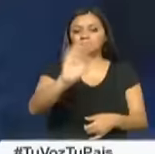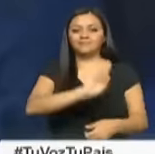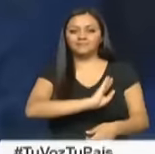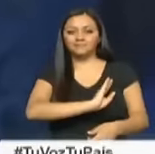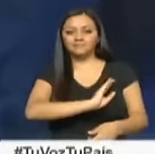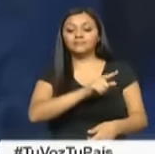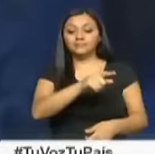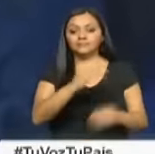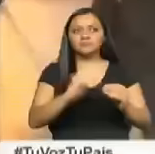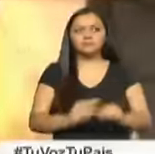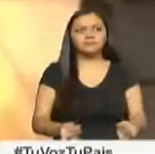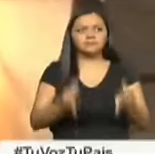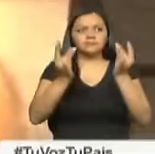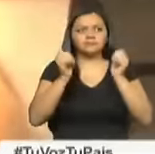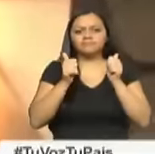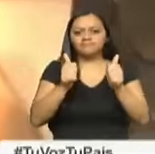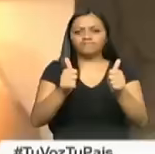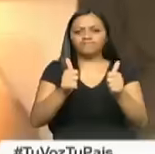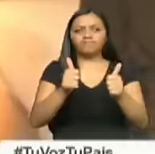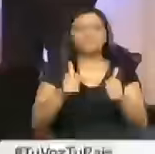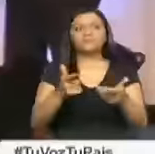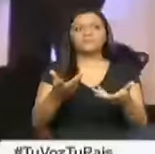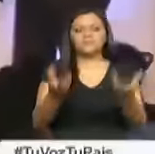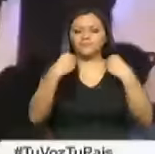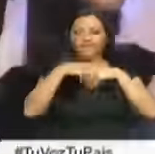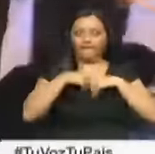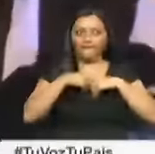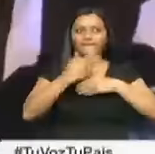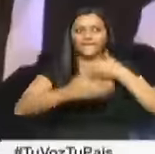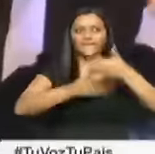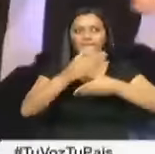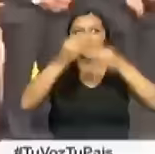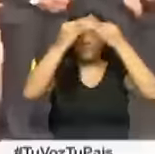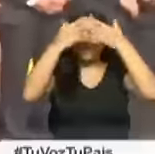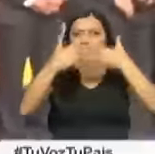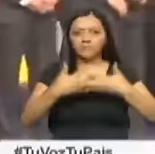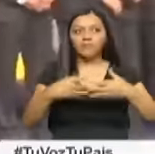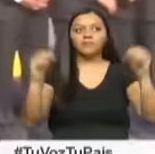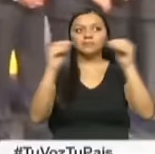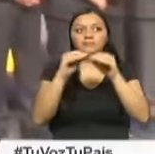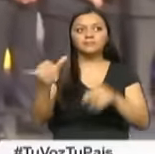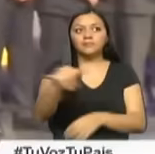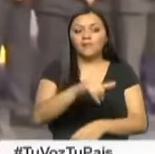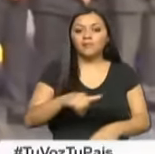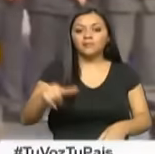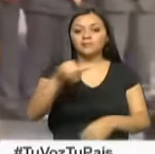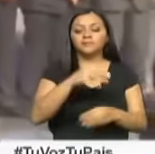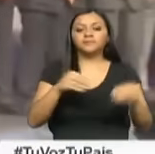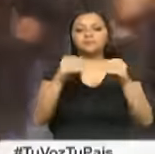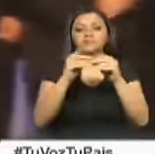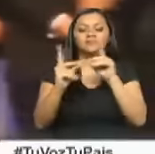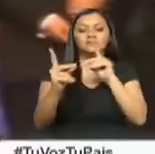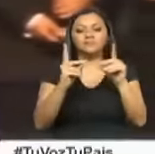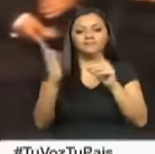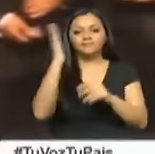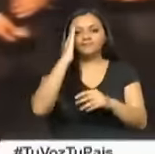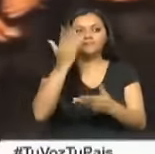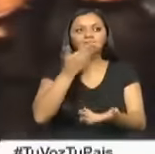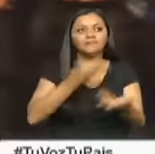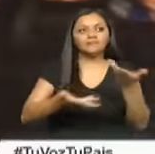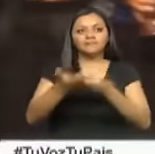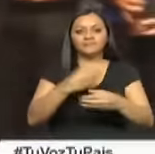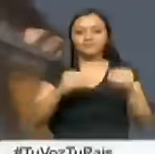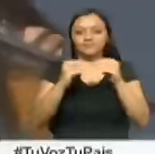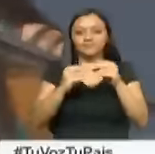en calidad y excelencia, pertinencia, generación de conocimiento, democratización y diálogos de saber, entre